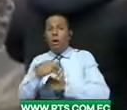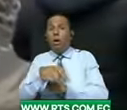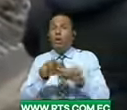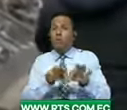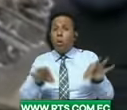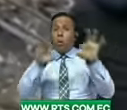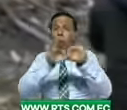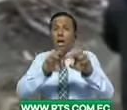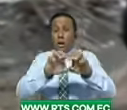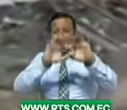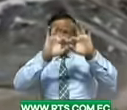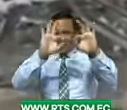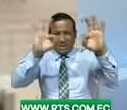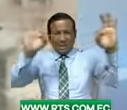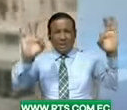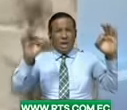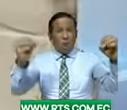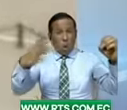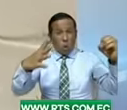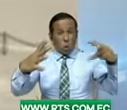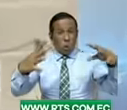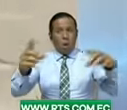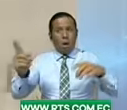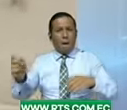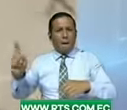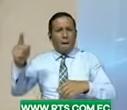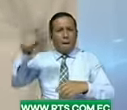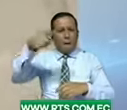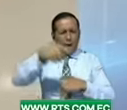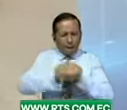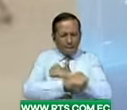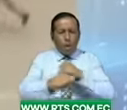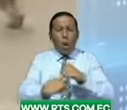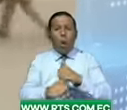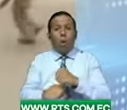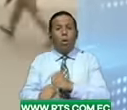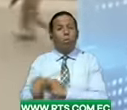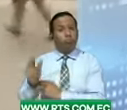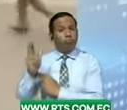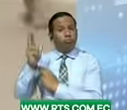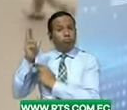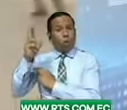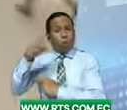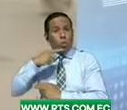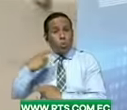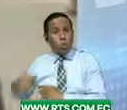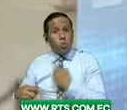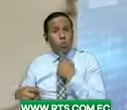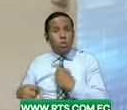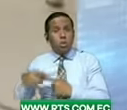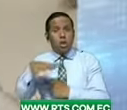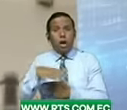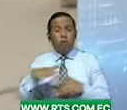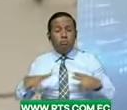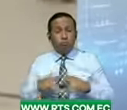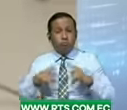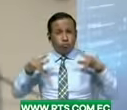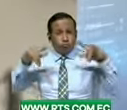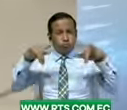la periferia oriental de Kiev. El ejército ruso dijo que se habían apoderado de un aeropuerto estratégico, lo que permitía